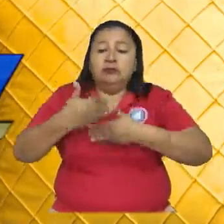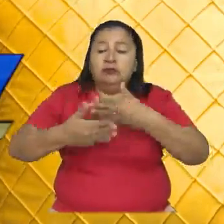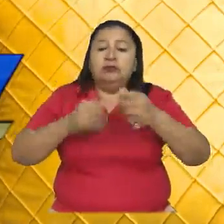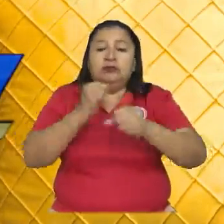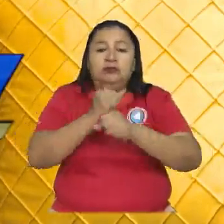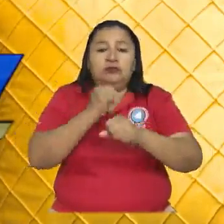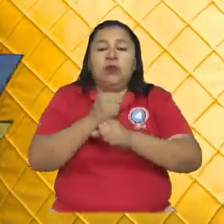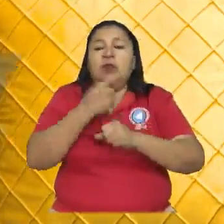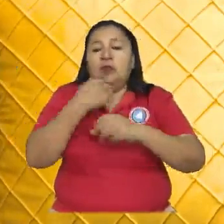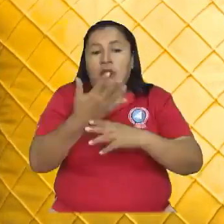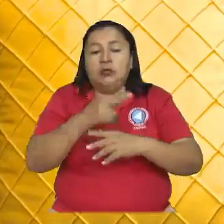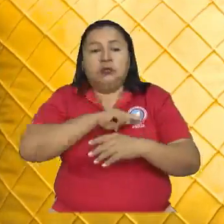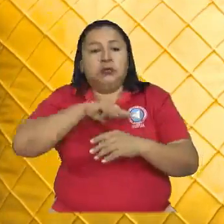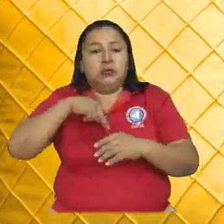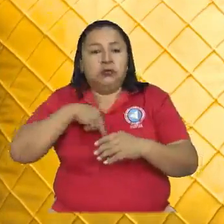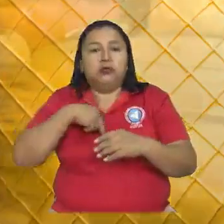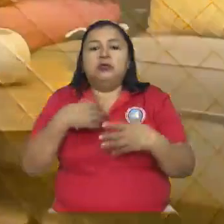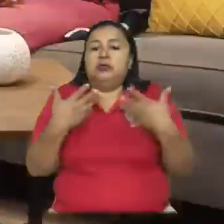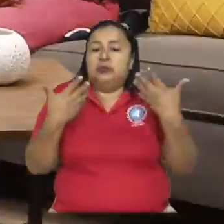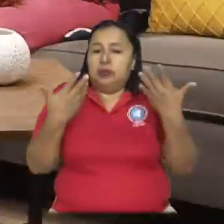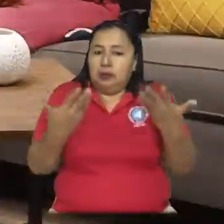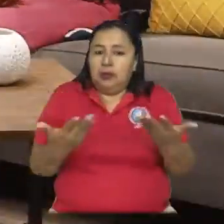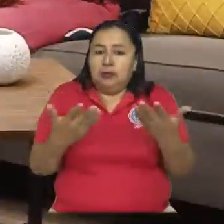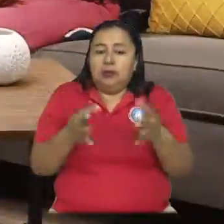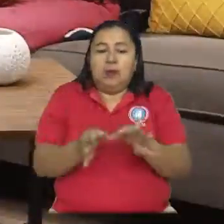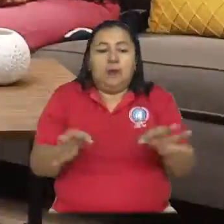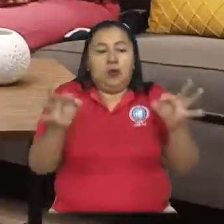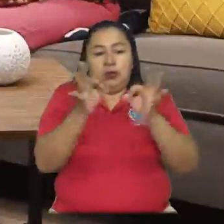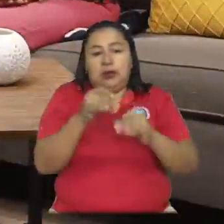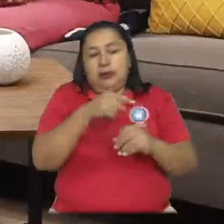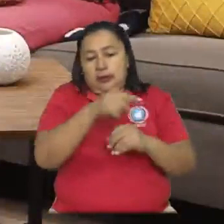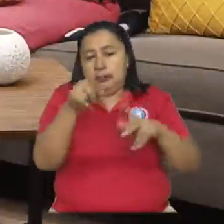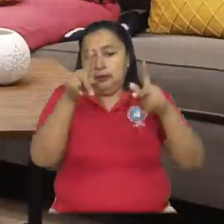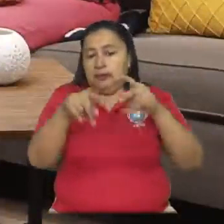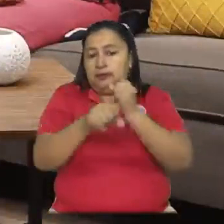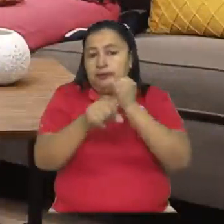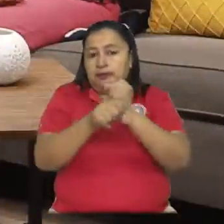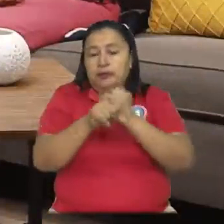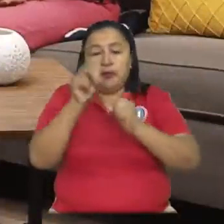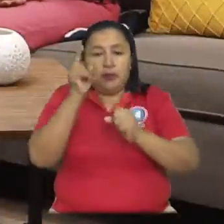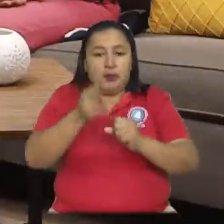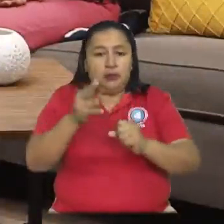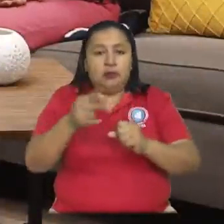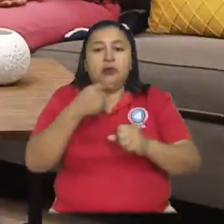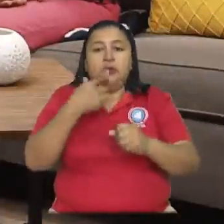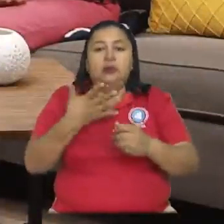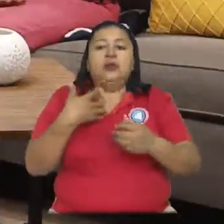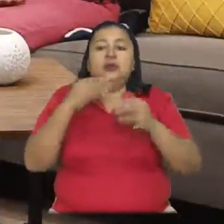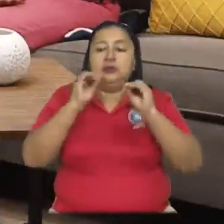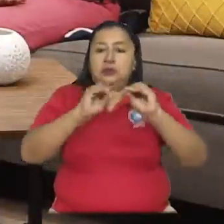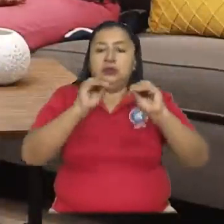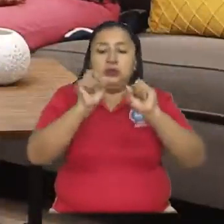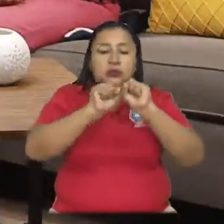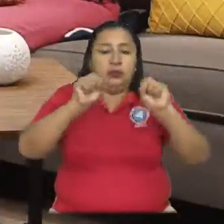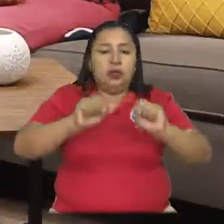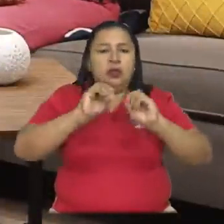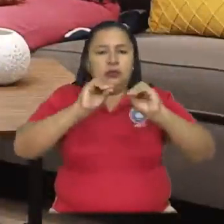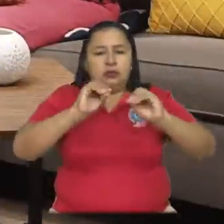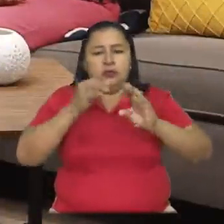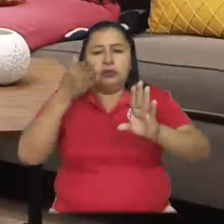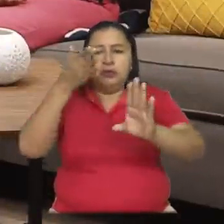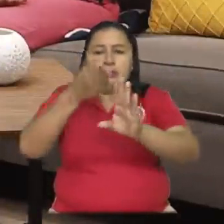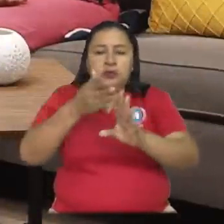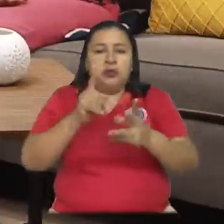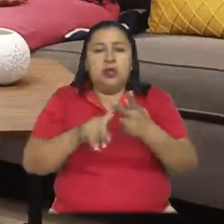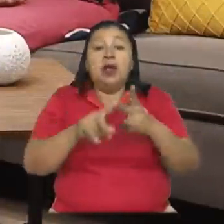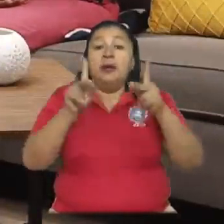y por ende para nosotros también son importantes, ¿verdad? Y por eso brindamos también capacitaciones dirigidas a ellos, a